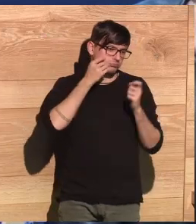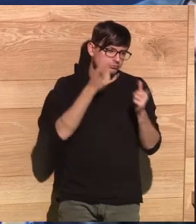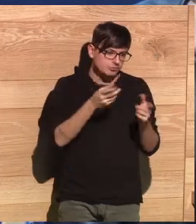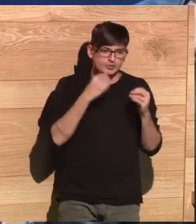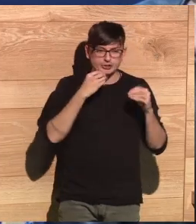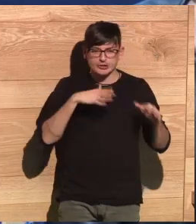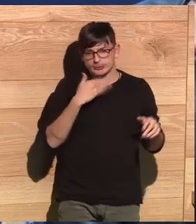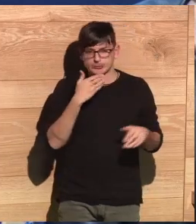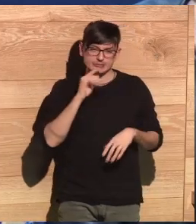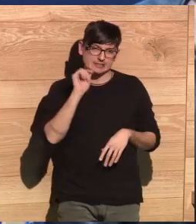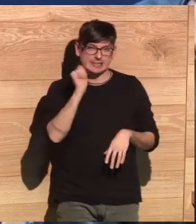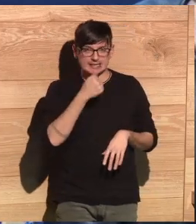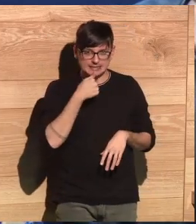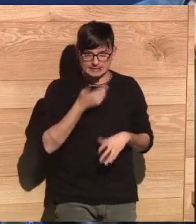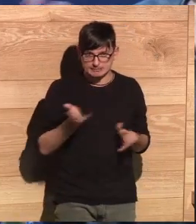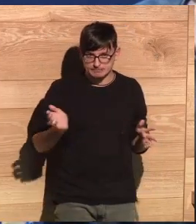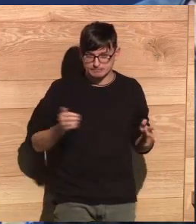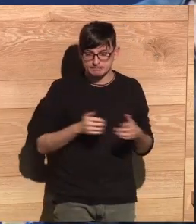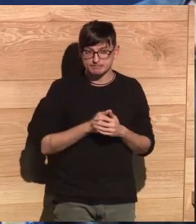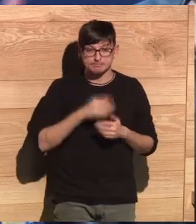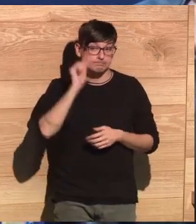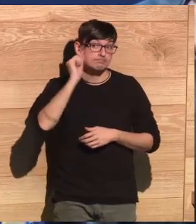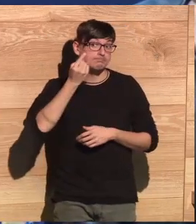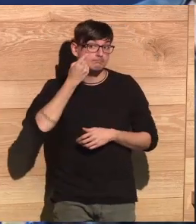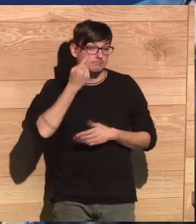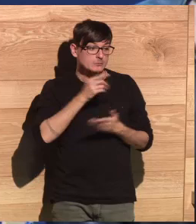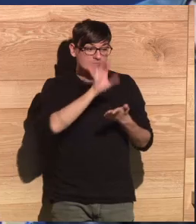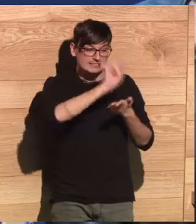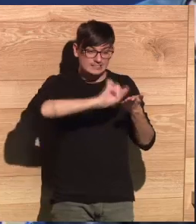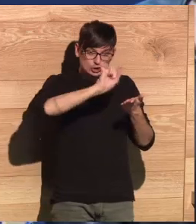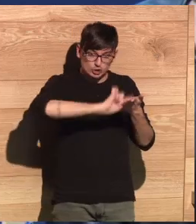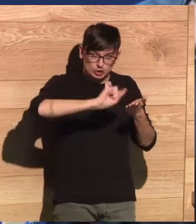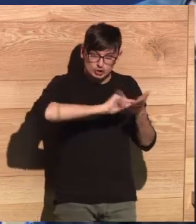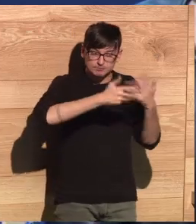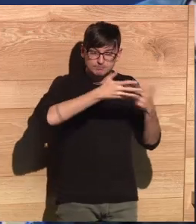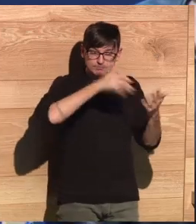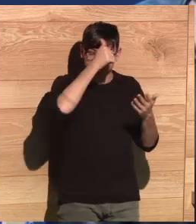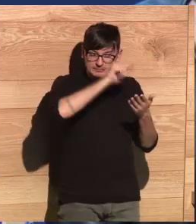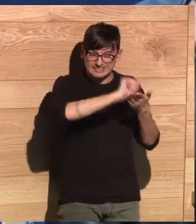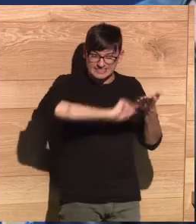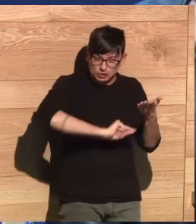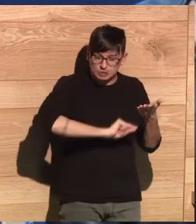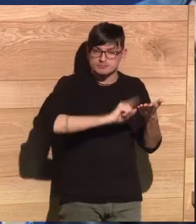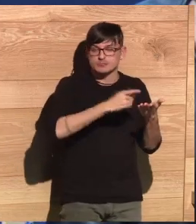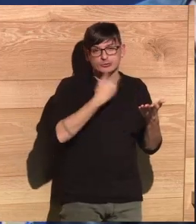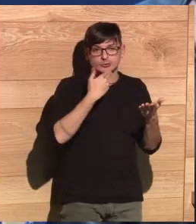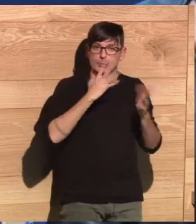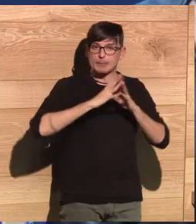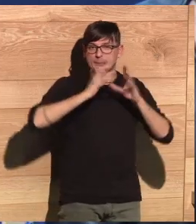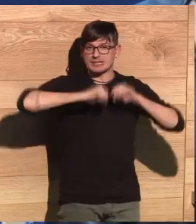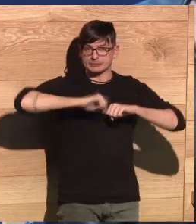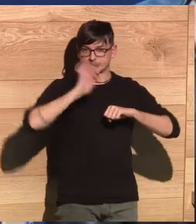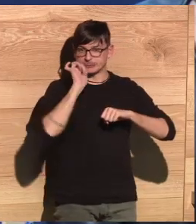poco secreta porque realmente, bueno, las descubrió un escritor y hubo ahí como un doble pacto de